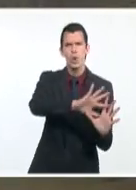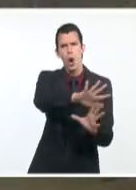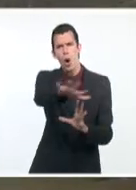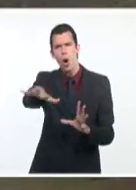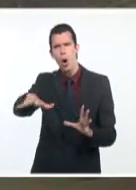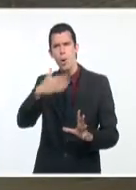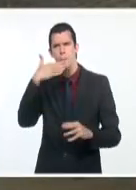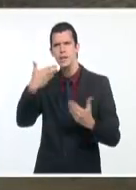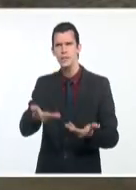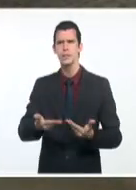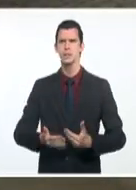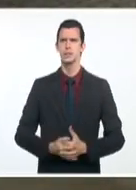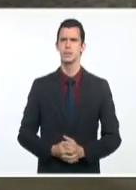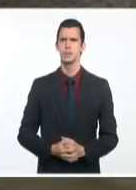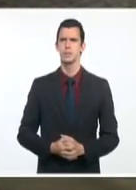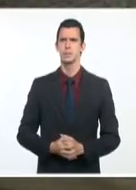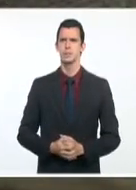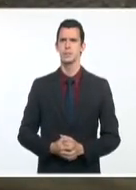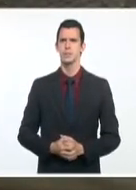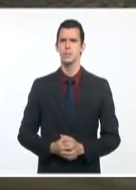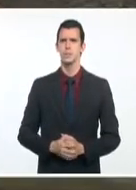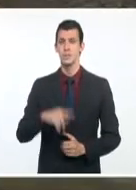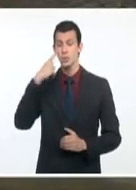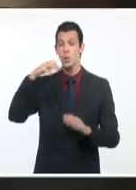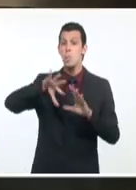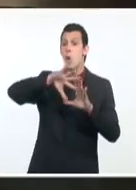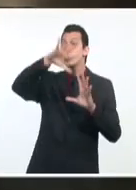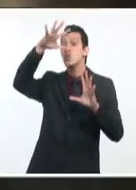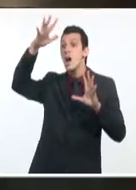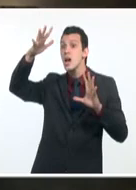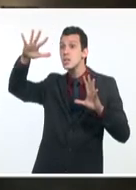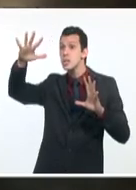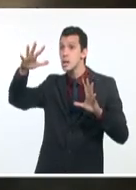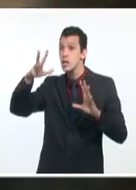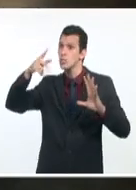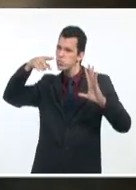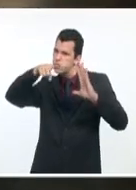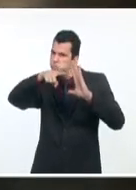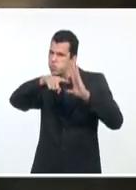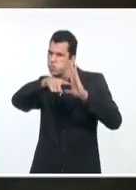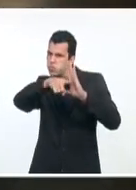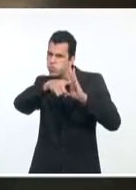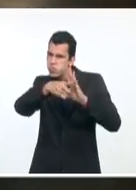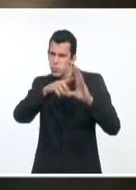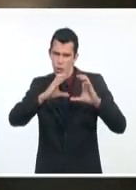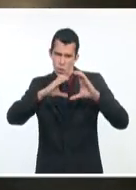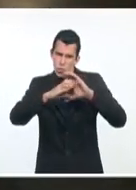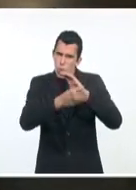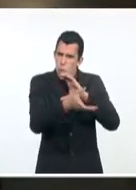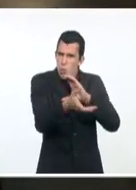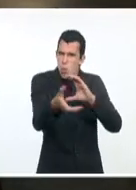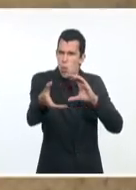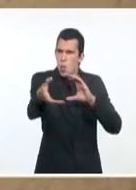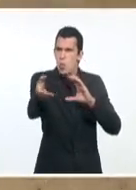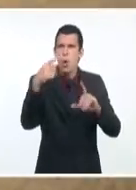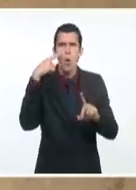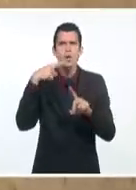Proeza constructora en las profundidades de las montañas. Túneles que abren caminos al